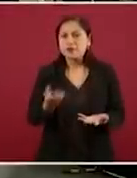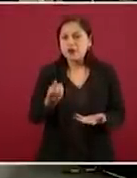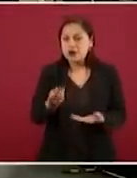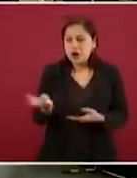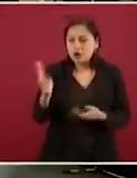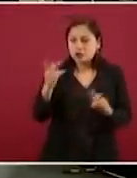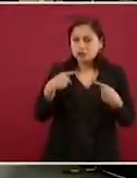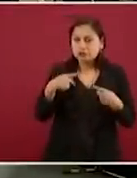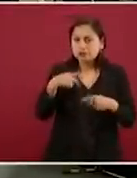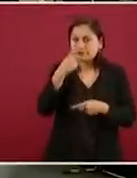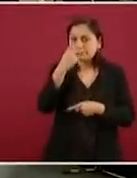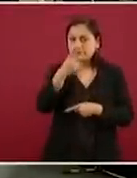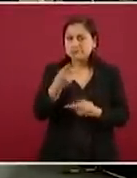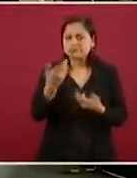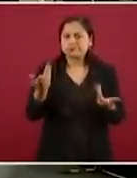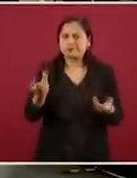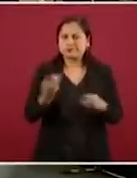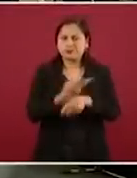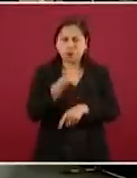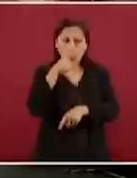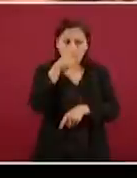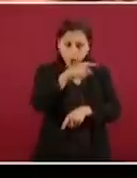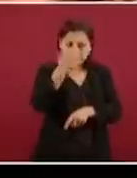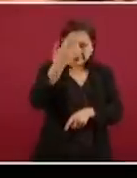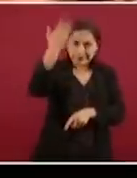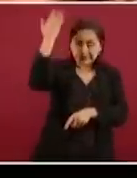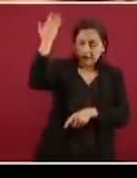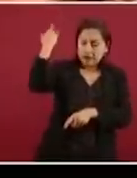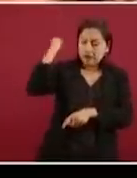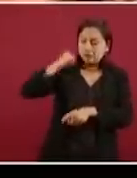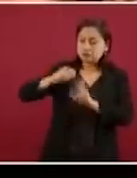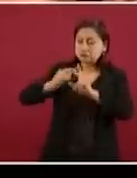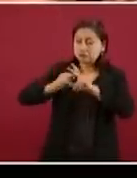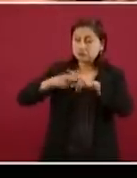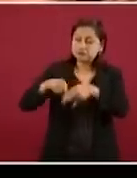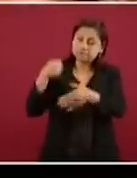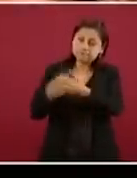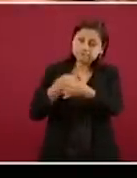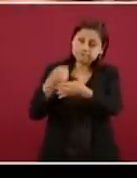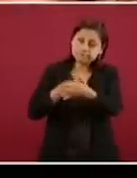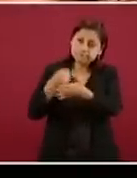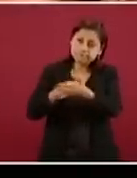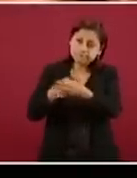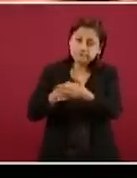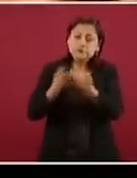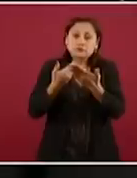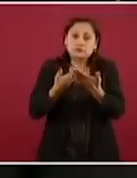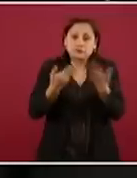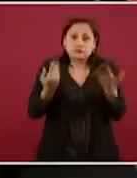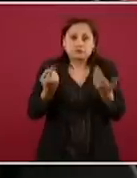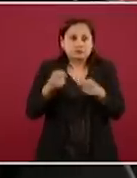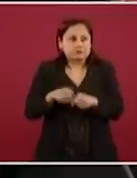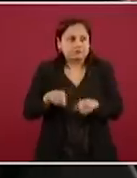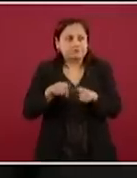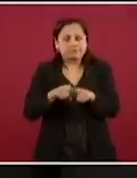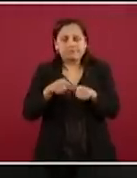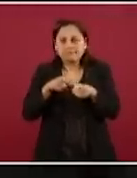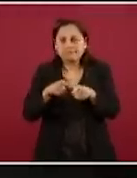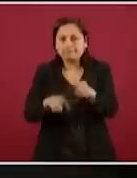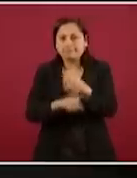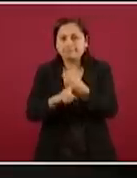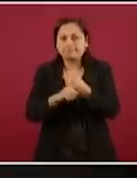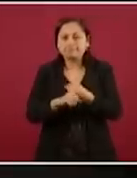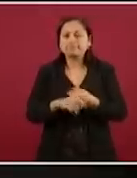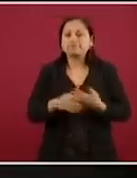pues empezó con esa resistencia. ¿Y qué les puede decir ahora? Hoy los van a esperar a usted allá. Sí, pero yo ya